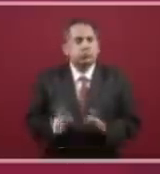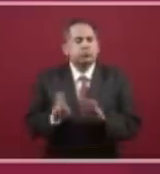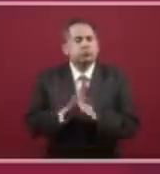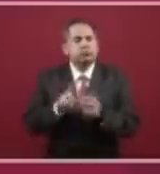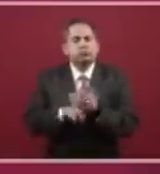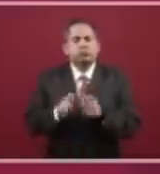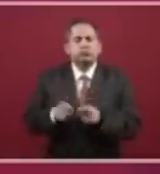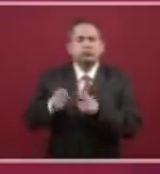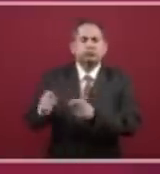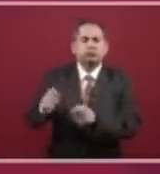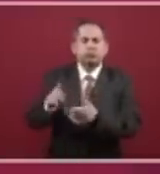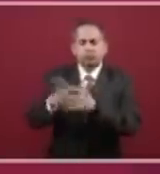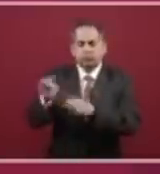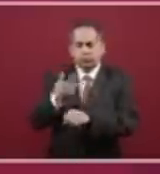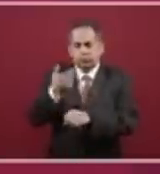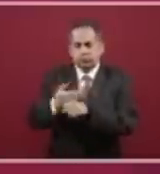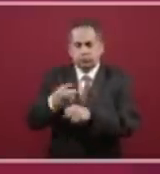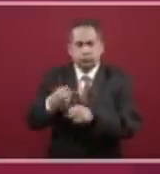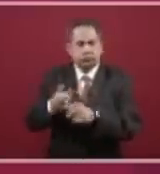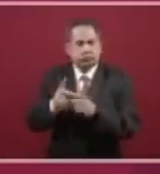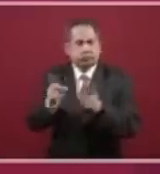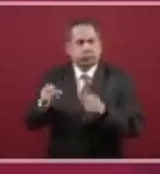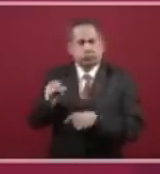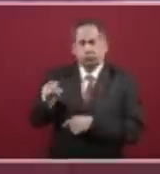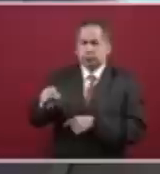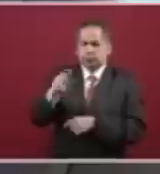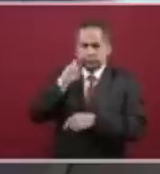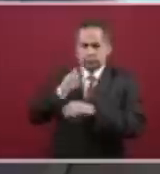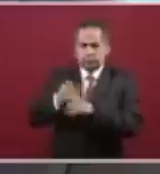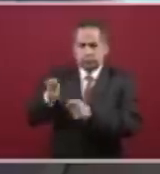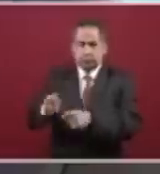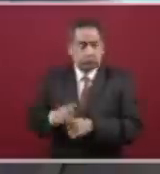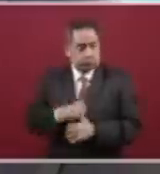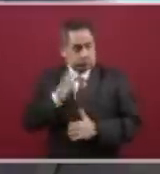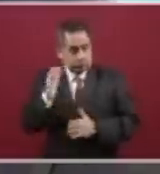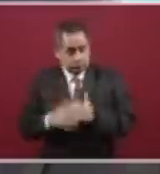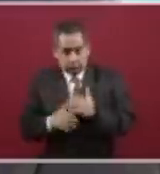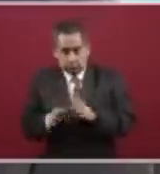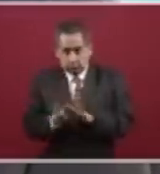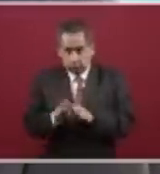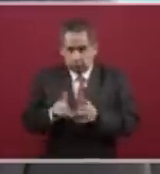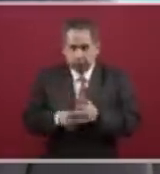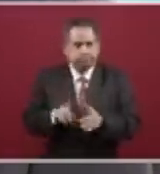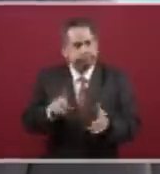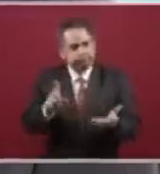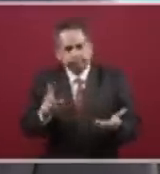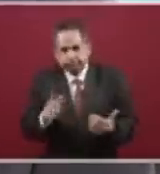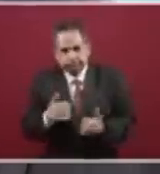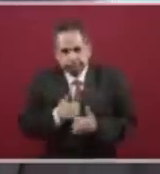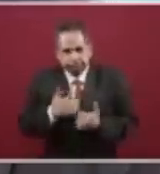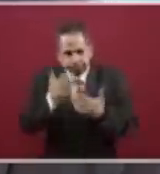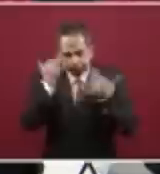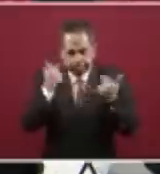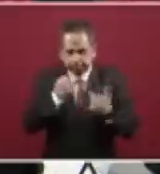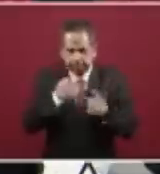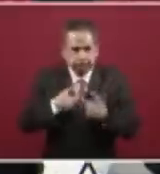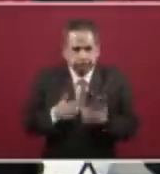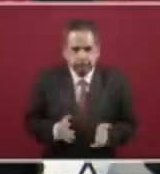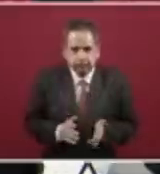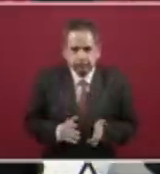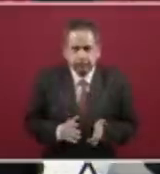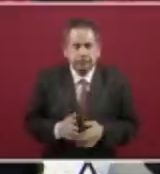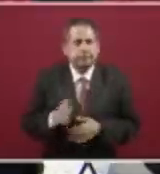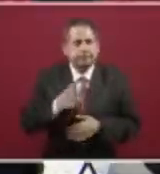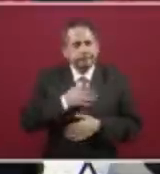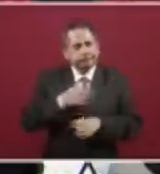la secretaría de desarrollo urbano ya está concluida más o menos entre meses realizando no sé si yo lo que